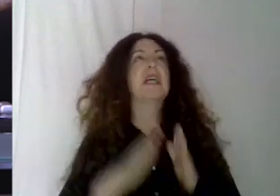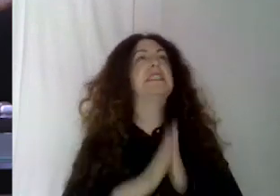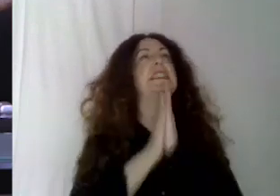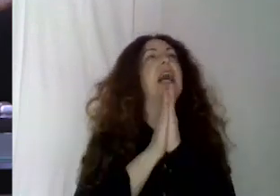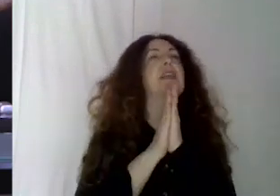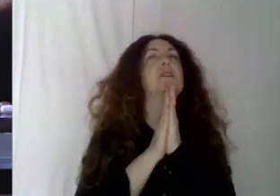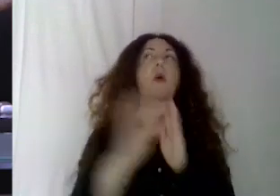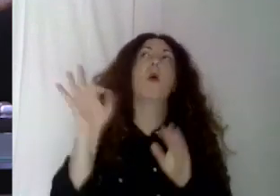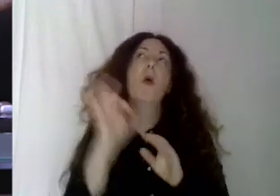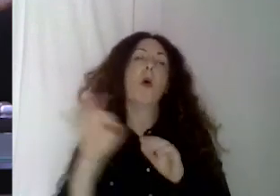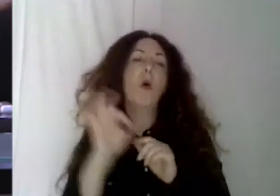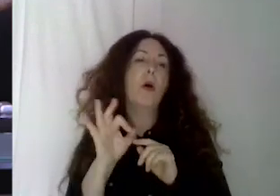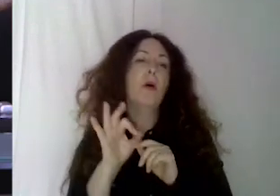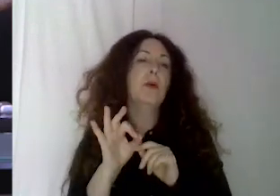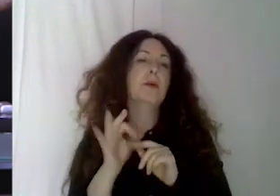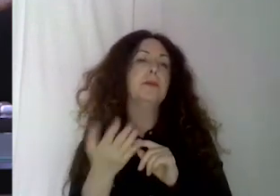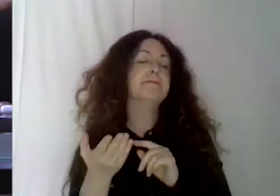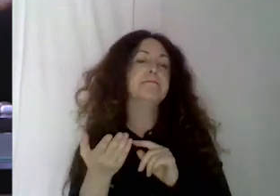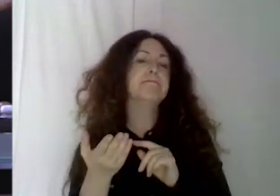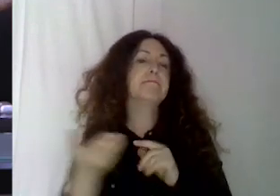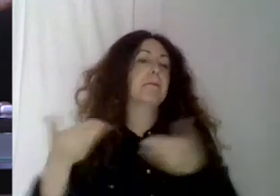frutas. Una cesta con frutas